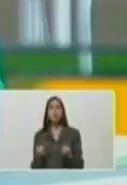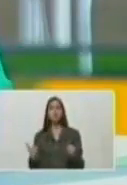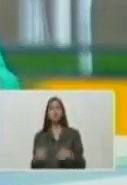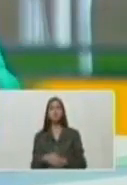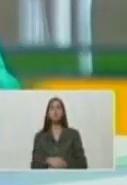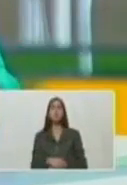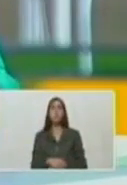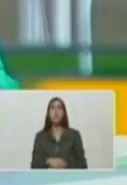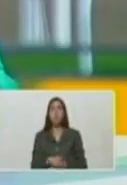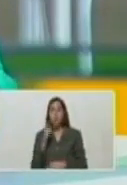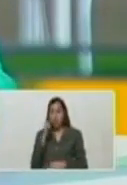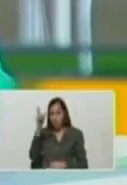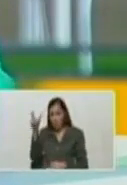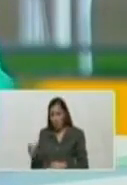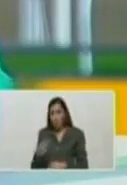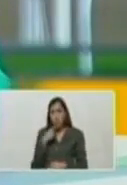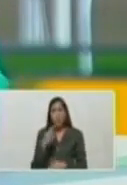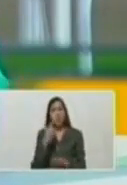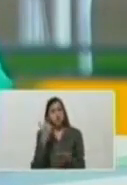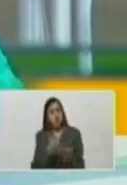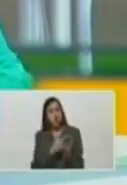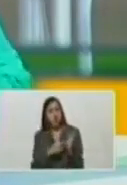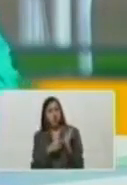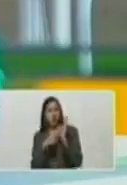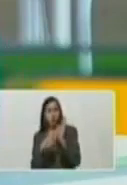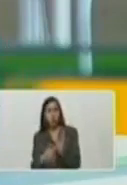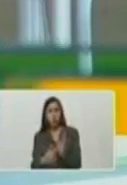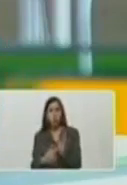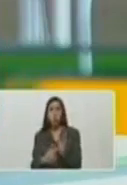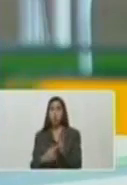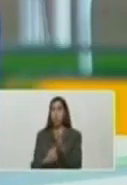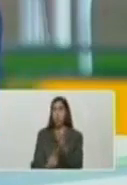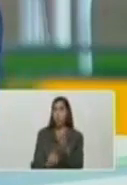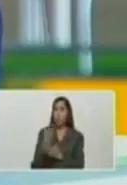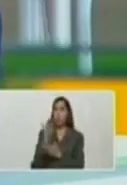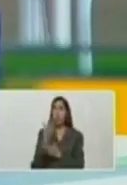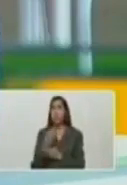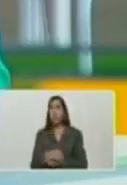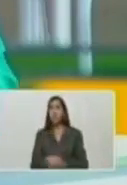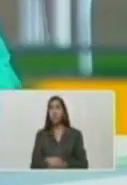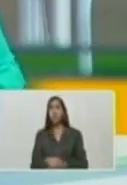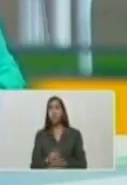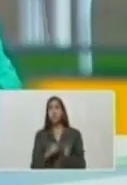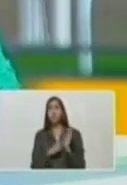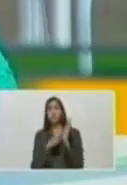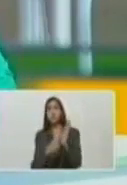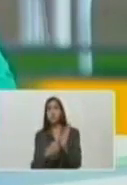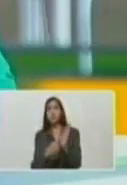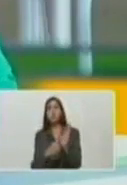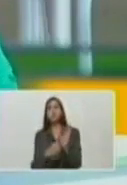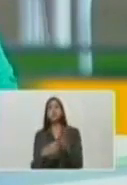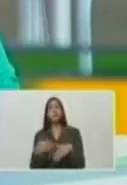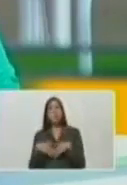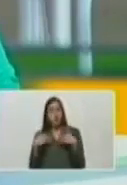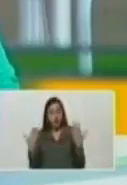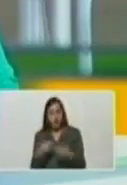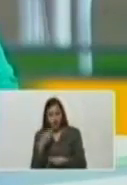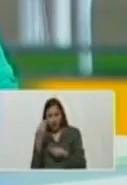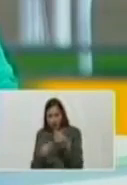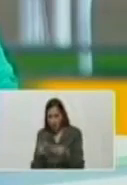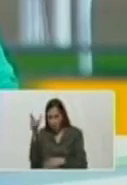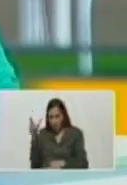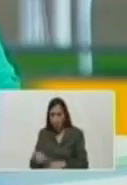Ali, como lo dice uno de estos libros que hoy vamos a bautizar, Ali, precursor de